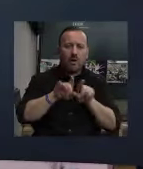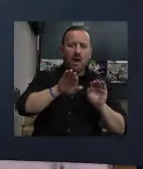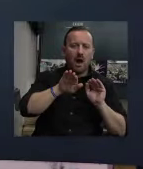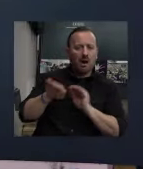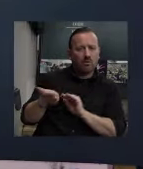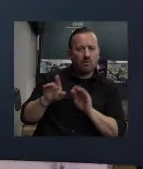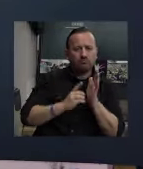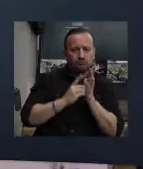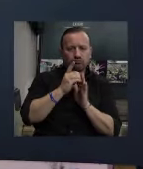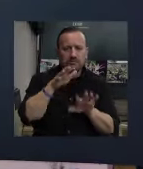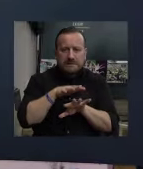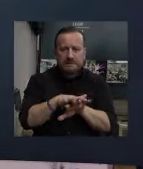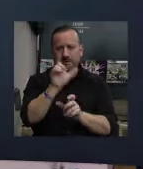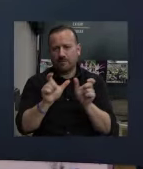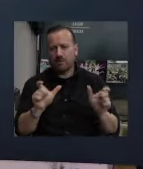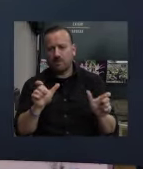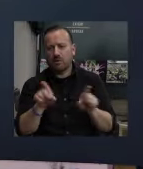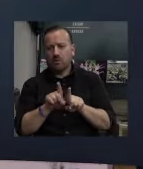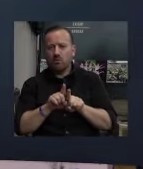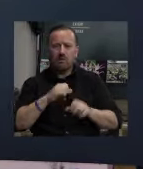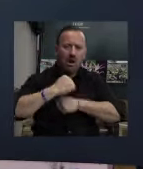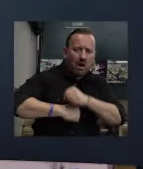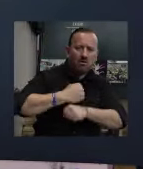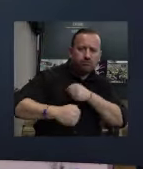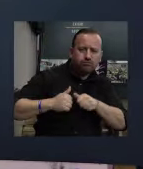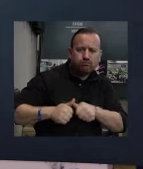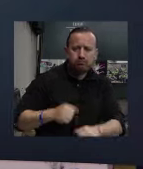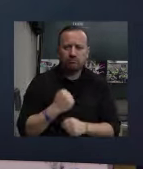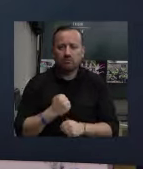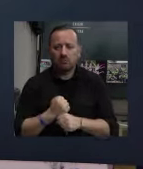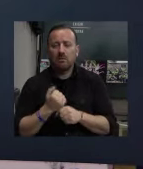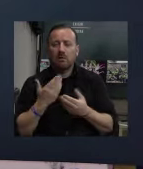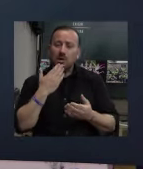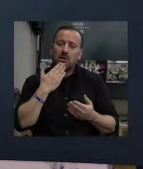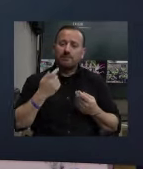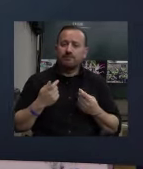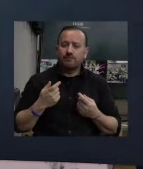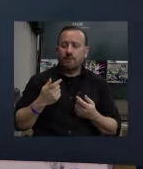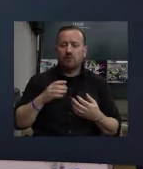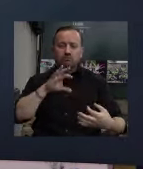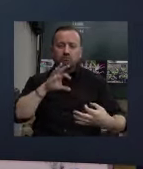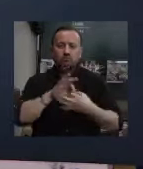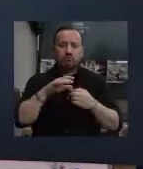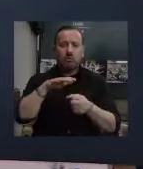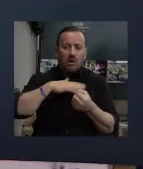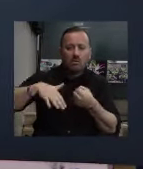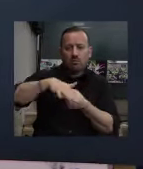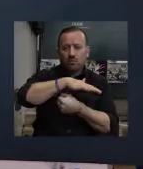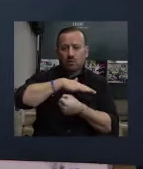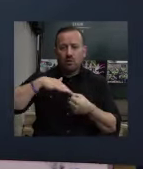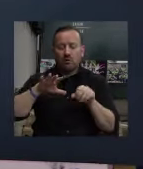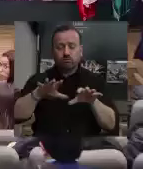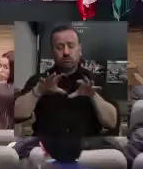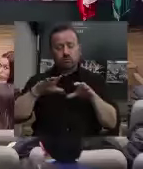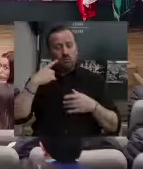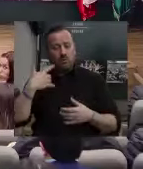desarrollo integral de las personas en sus trayectorias de vida cierto y además eh relacionadas con el entorno y el impacto que van a tener en el en el